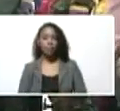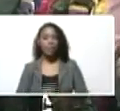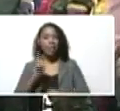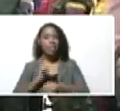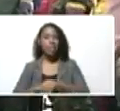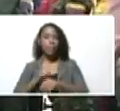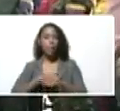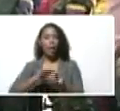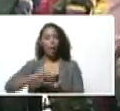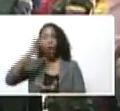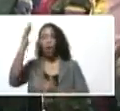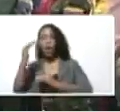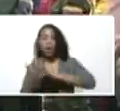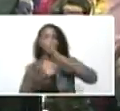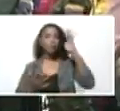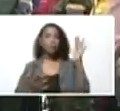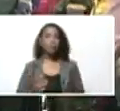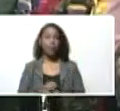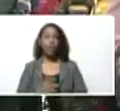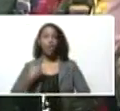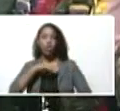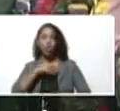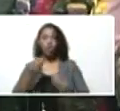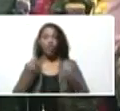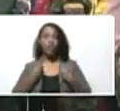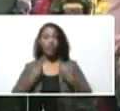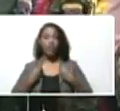Tiempos de gloria hemos vivido,